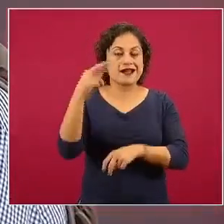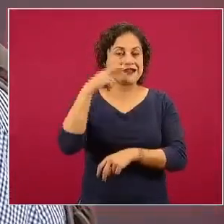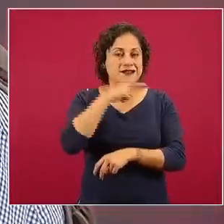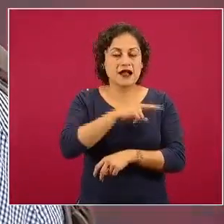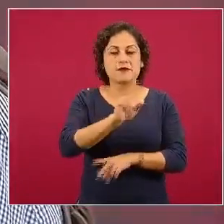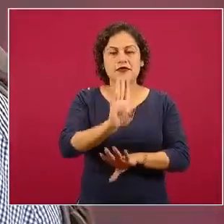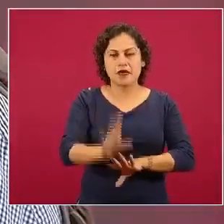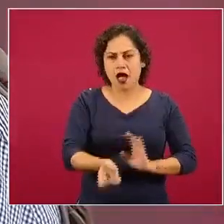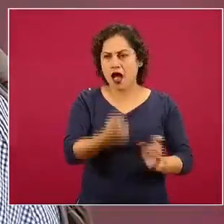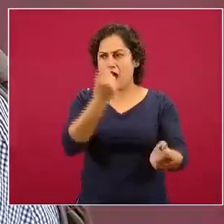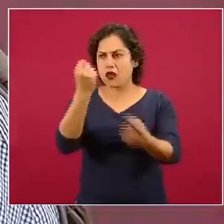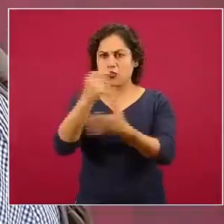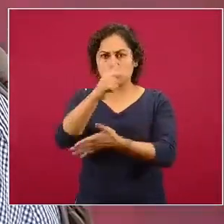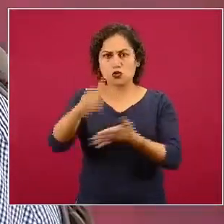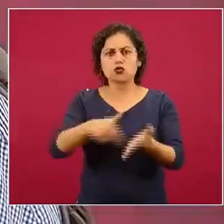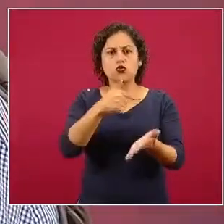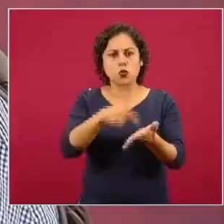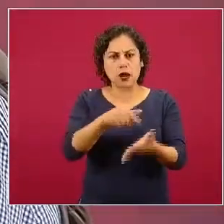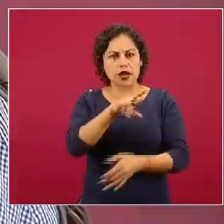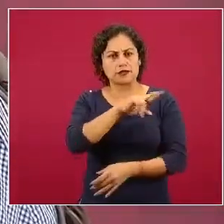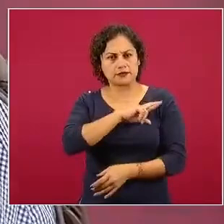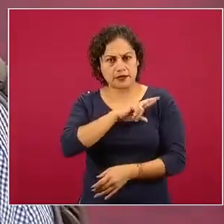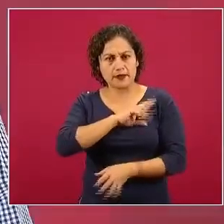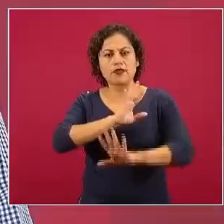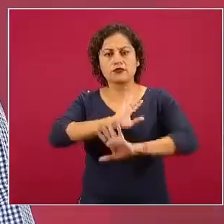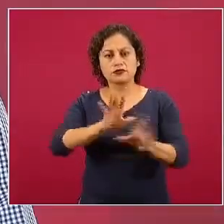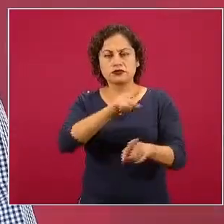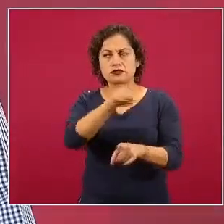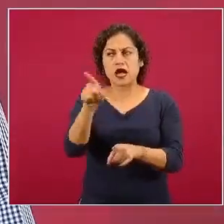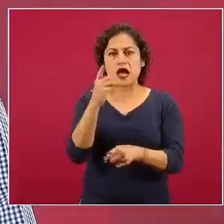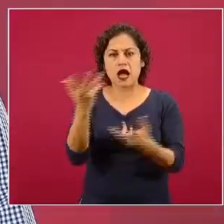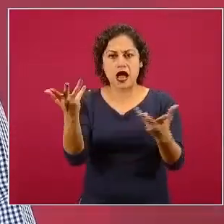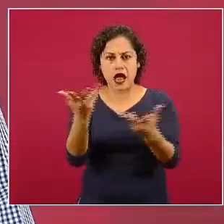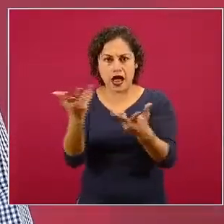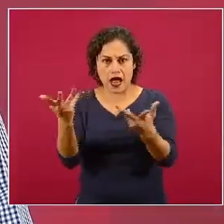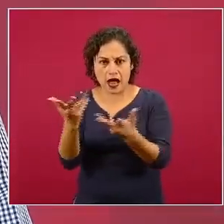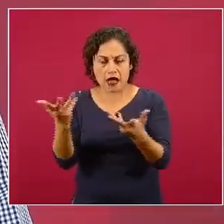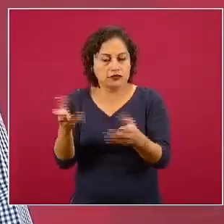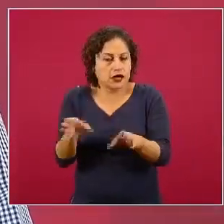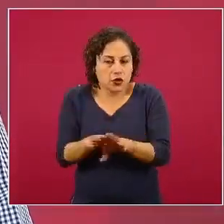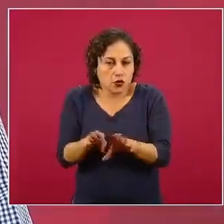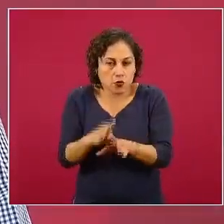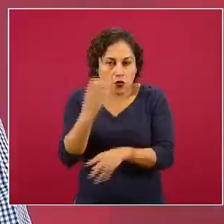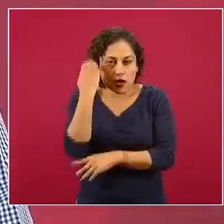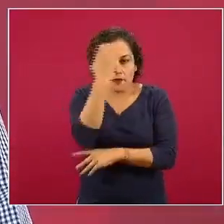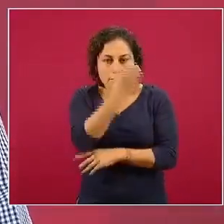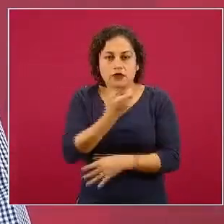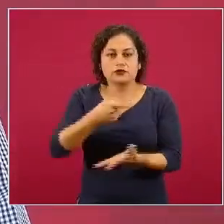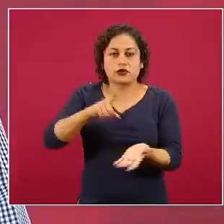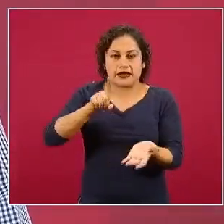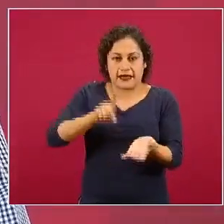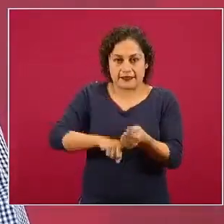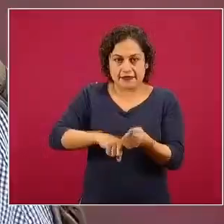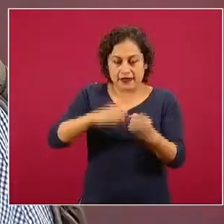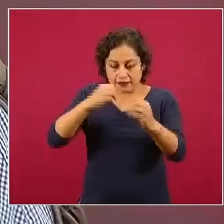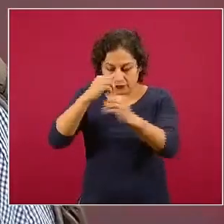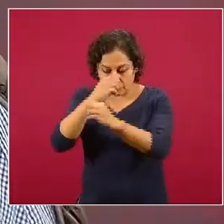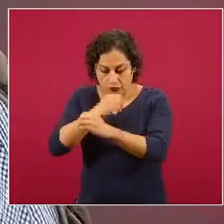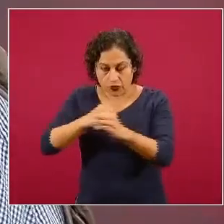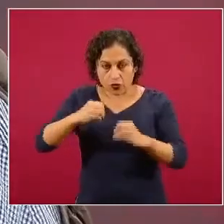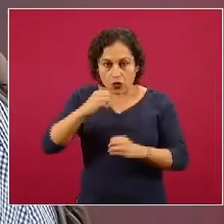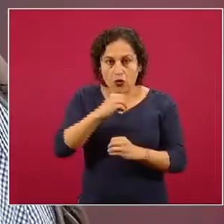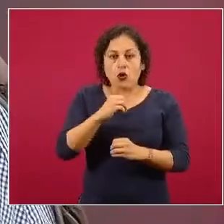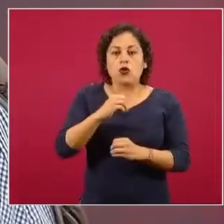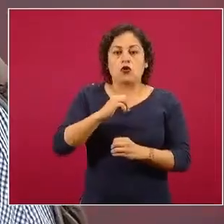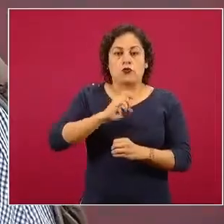o algunos medios privados empezaron a utilizar, que estaban basados en anticuerpos, no en antígenos,